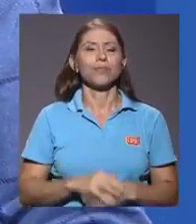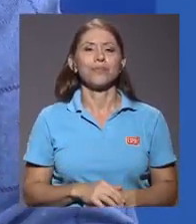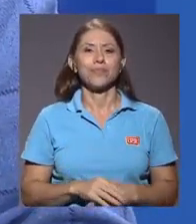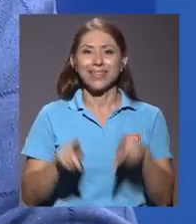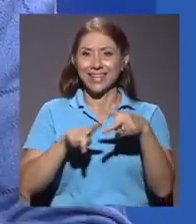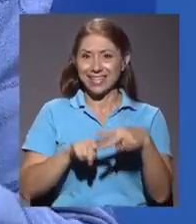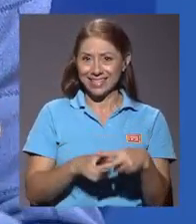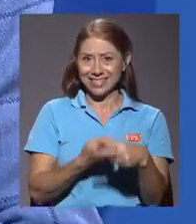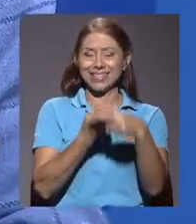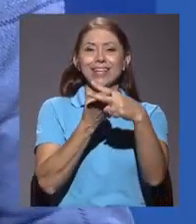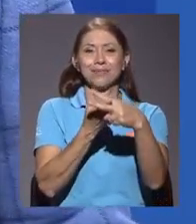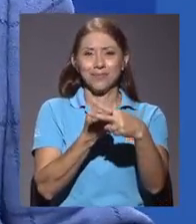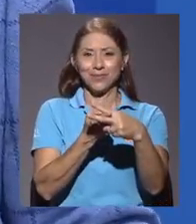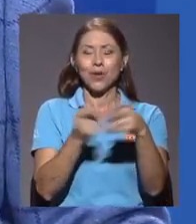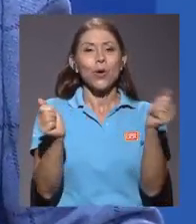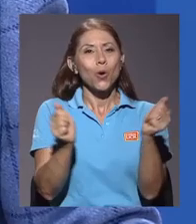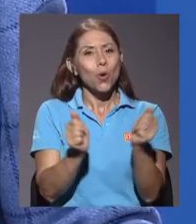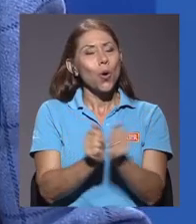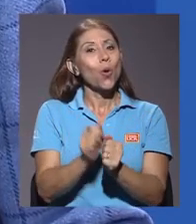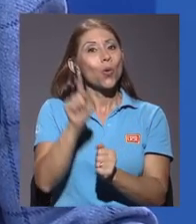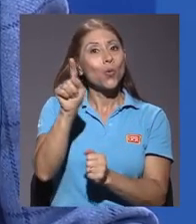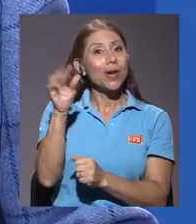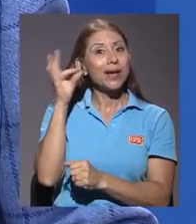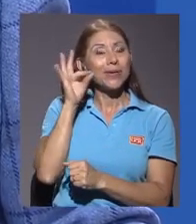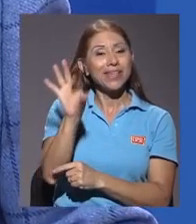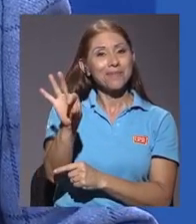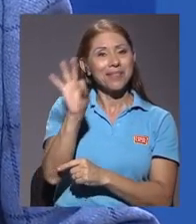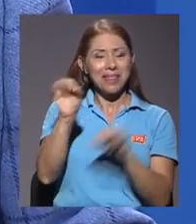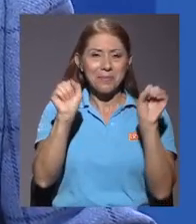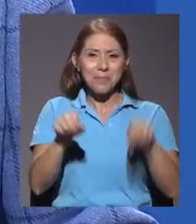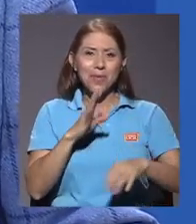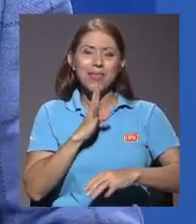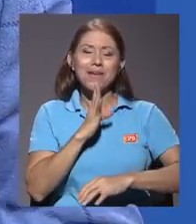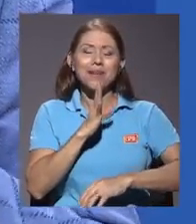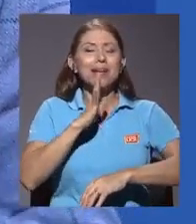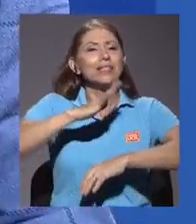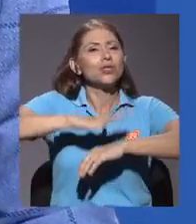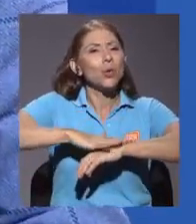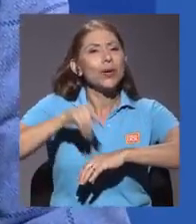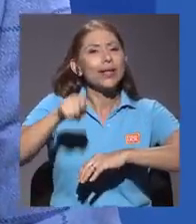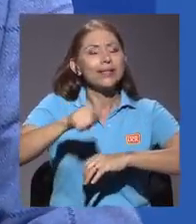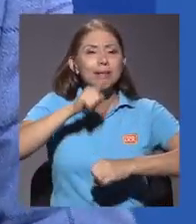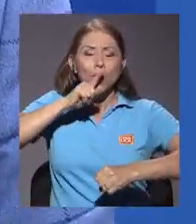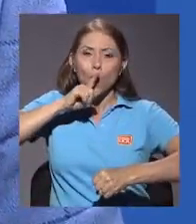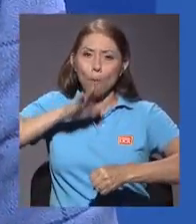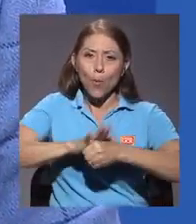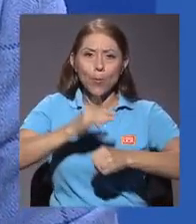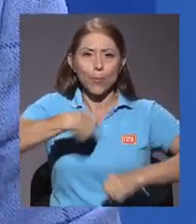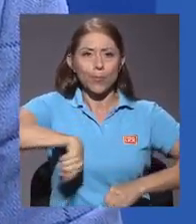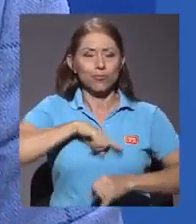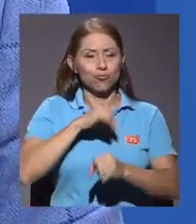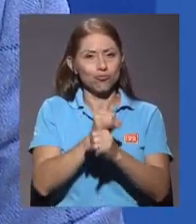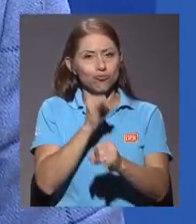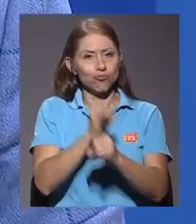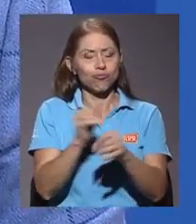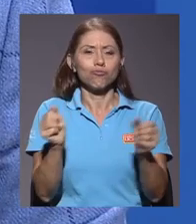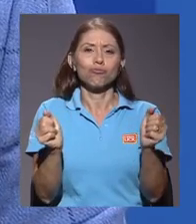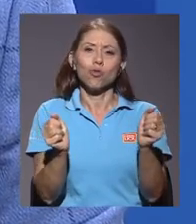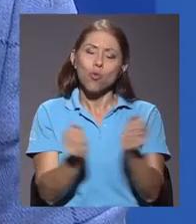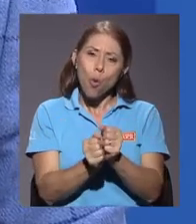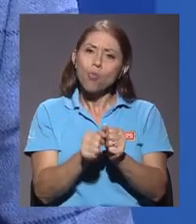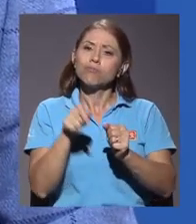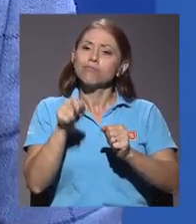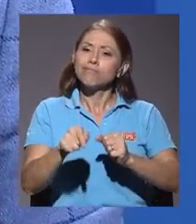Iniciamos entonces con una invitada que nos puede hablar sobre precisamente ese compromiso de nuestra institución con este